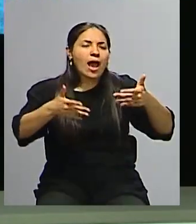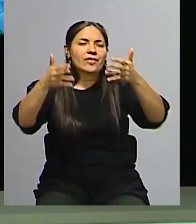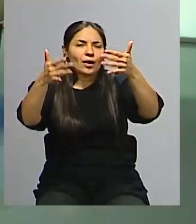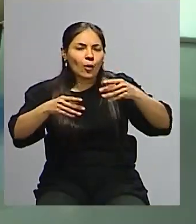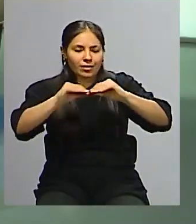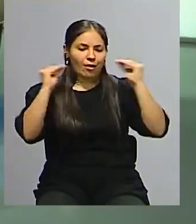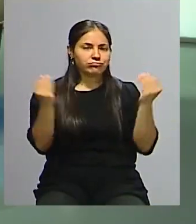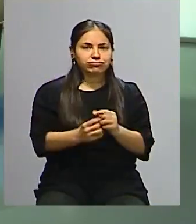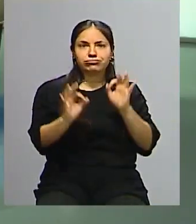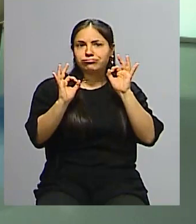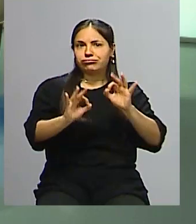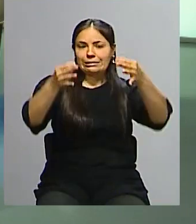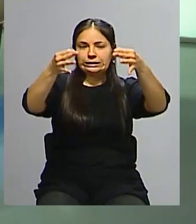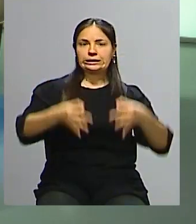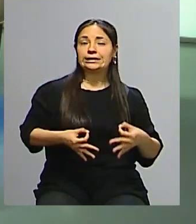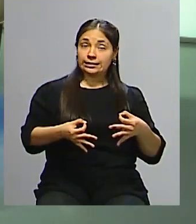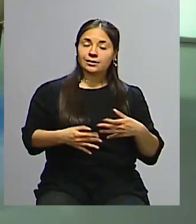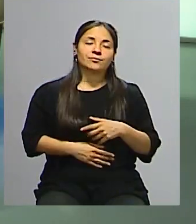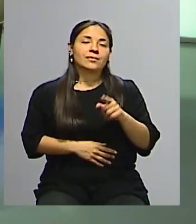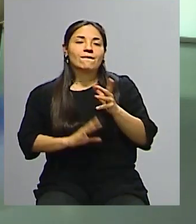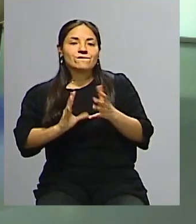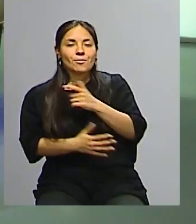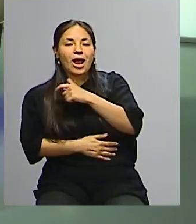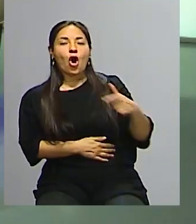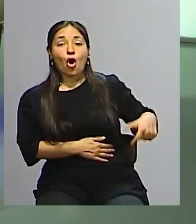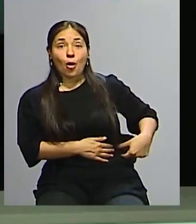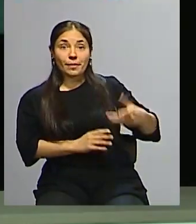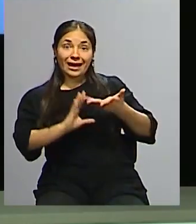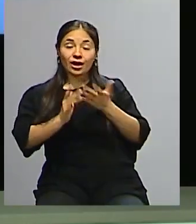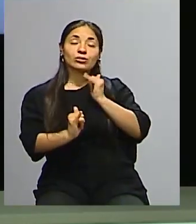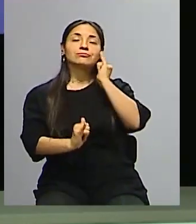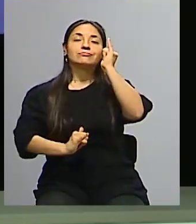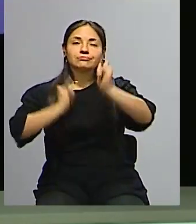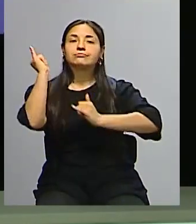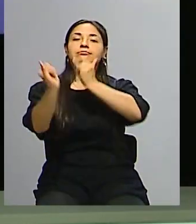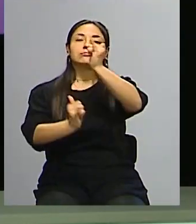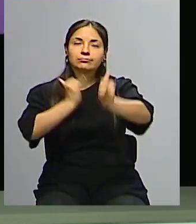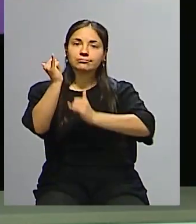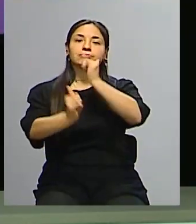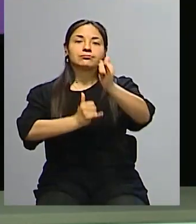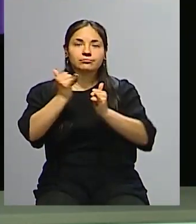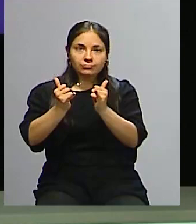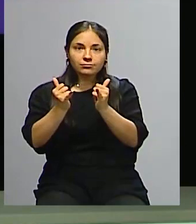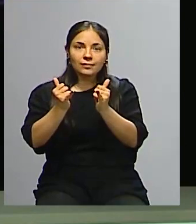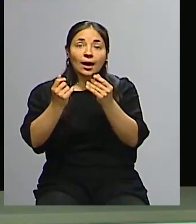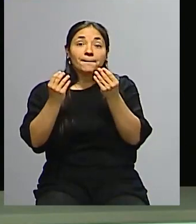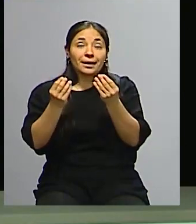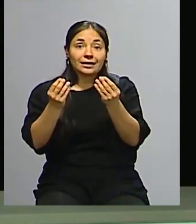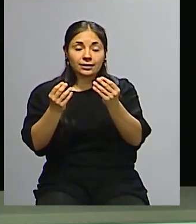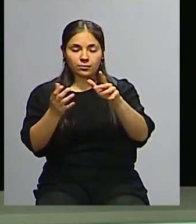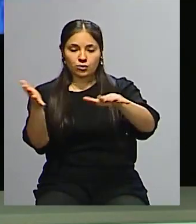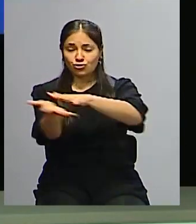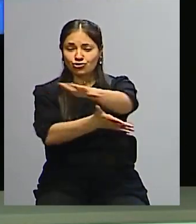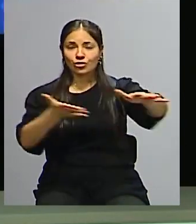sino la manera que tiene el gobierno, el Estado, de expresarse de qué satisfacción va